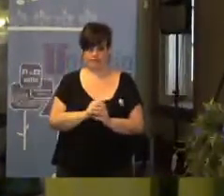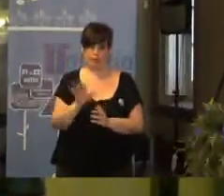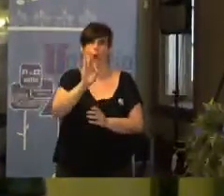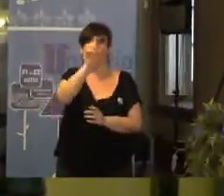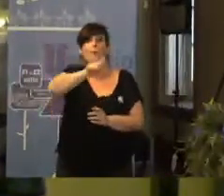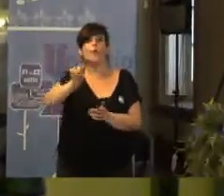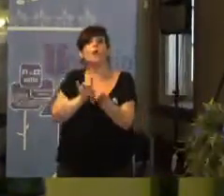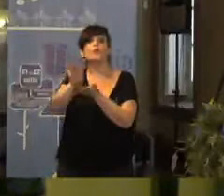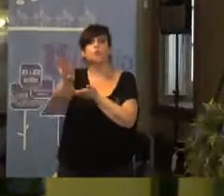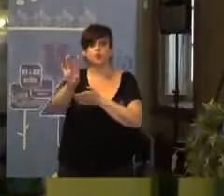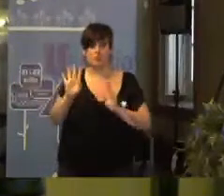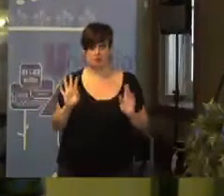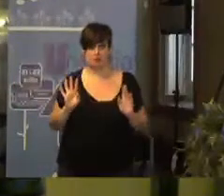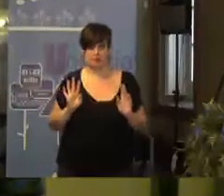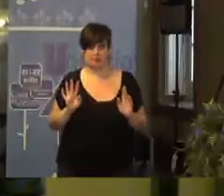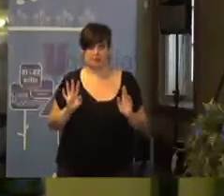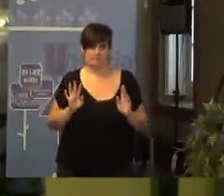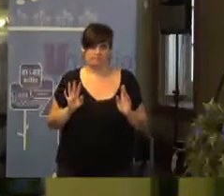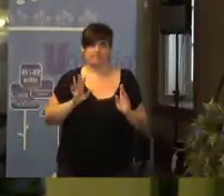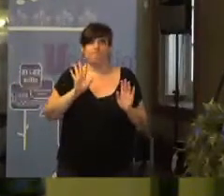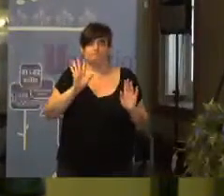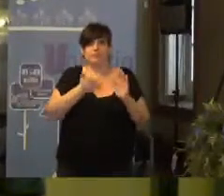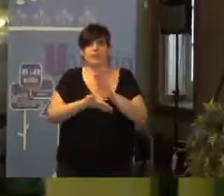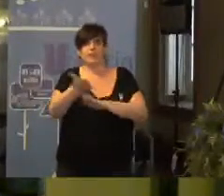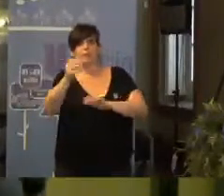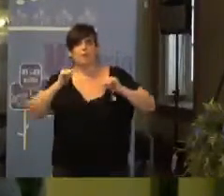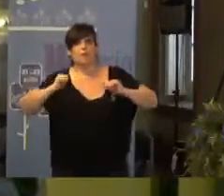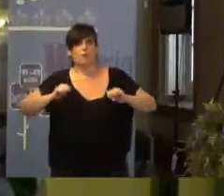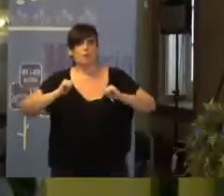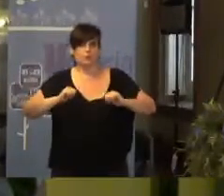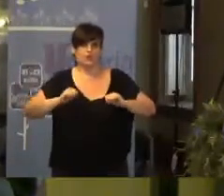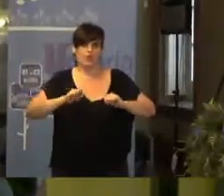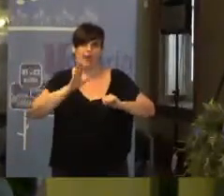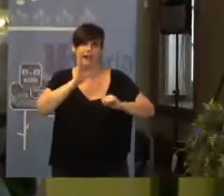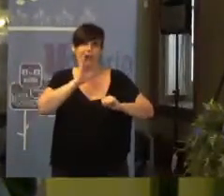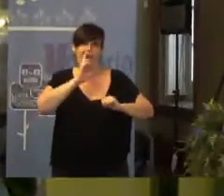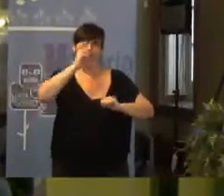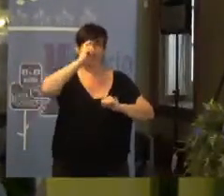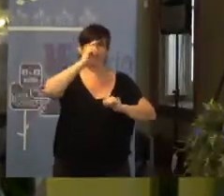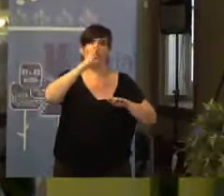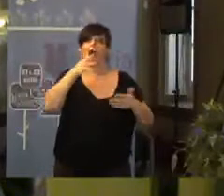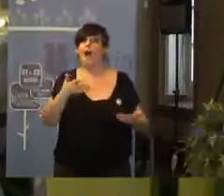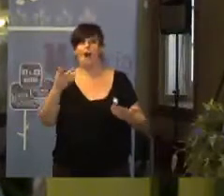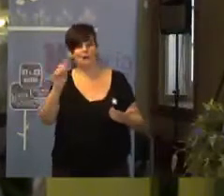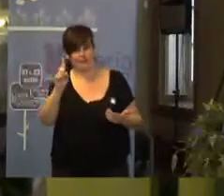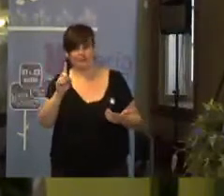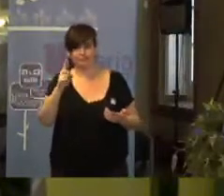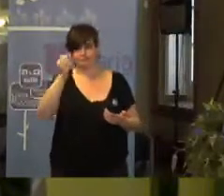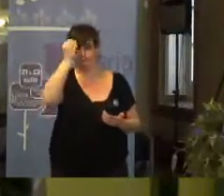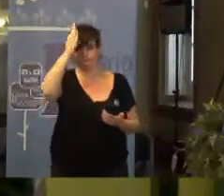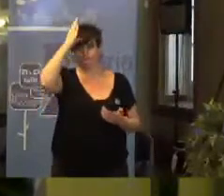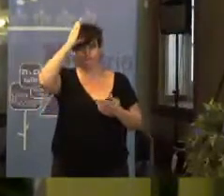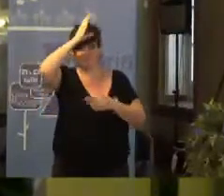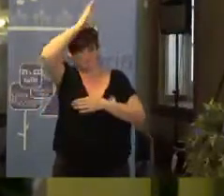expulsada. O tremendo é que se van cunha mochila na que levan moito máis que aqueles outros na súa mochila, van cheos de coñecemento,